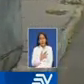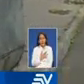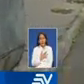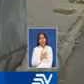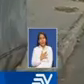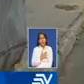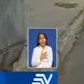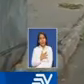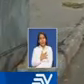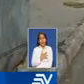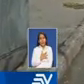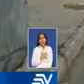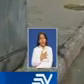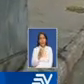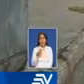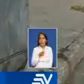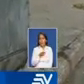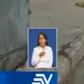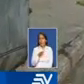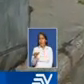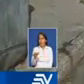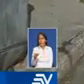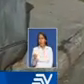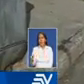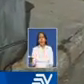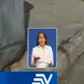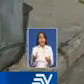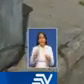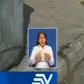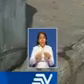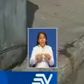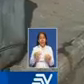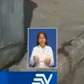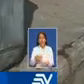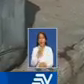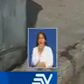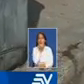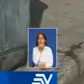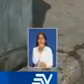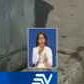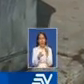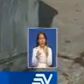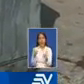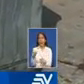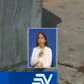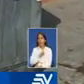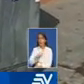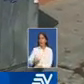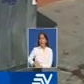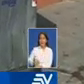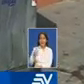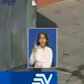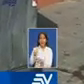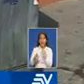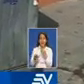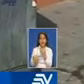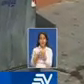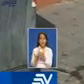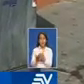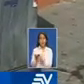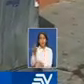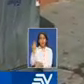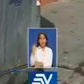muchos de estos contenedores terminan así aquí en la capital por el mal accionar de las personas, por la mala disposición de las personas. Pero